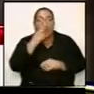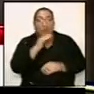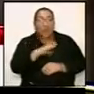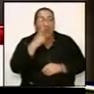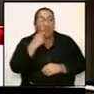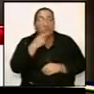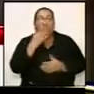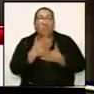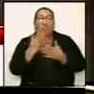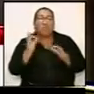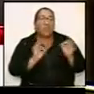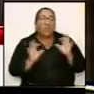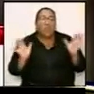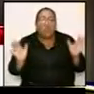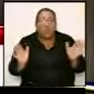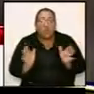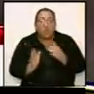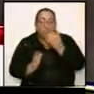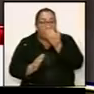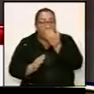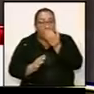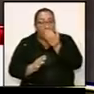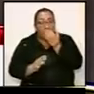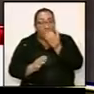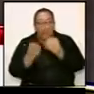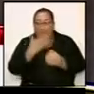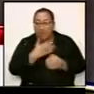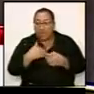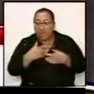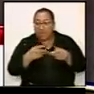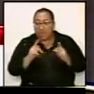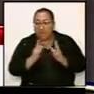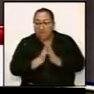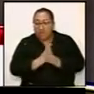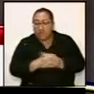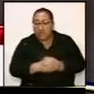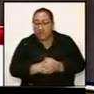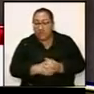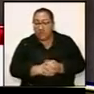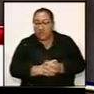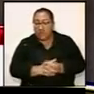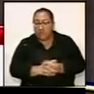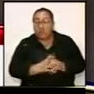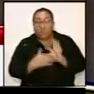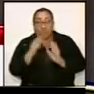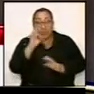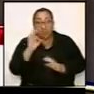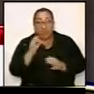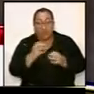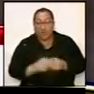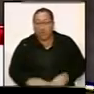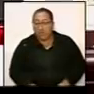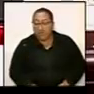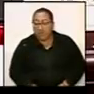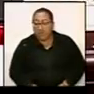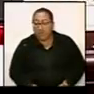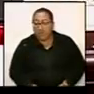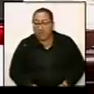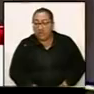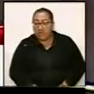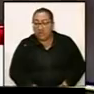de desnutrición. Si nosotros podemos, señor presidente, si me permite presentar unas cifras estadísticas.